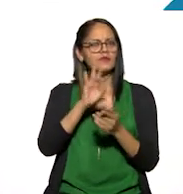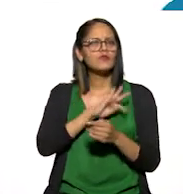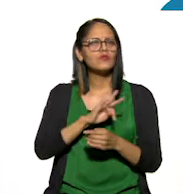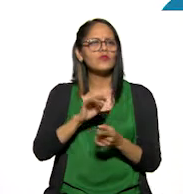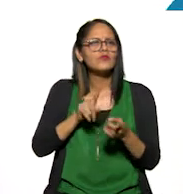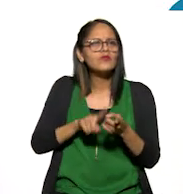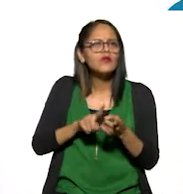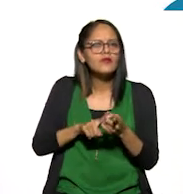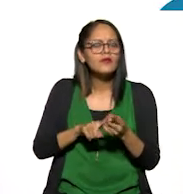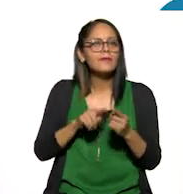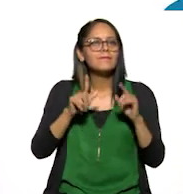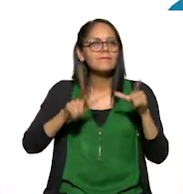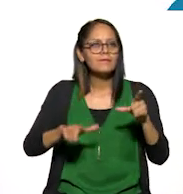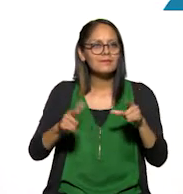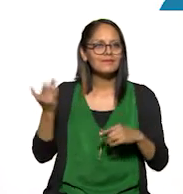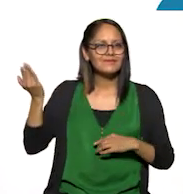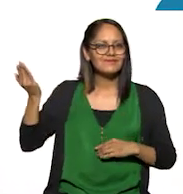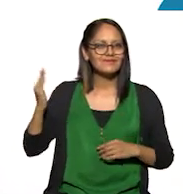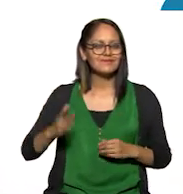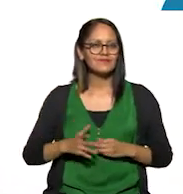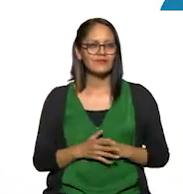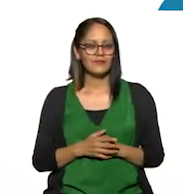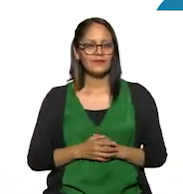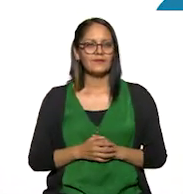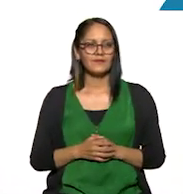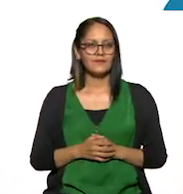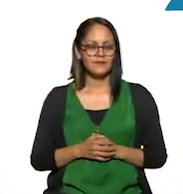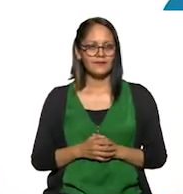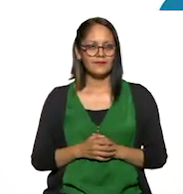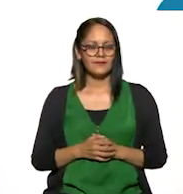los libros de texto en la página